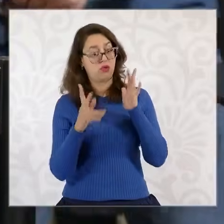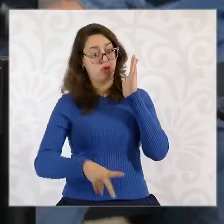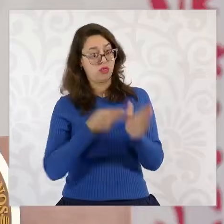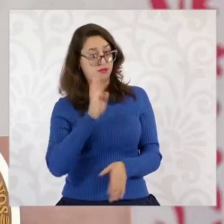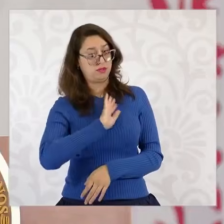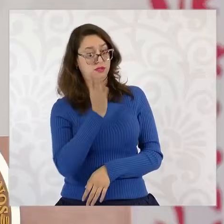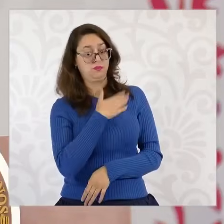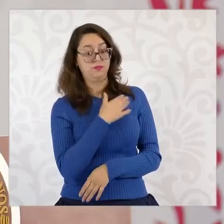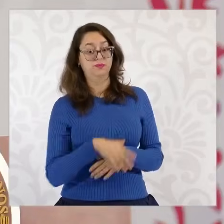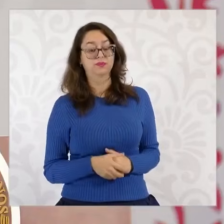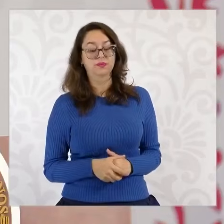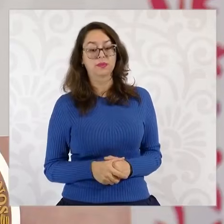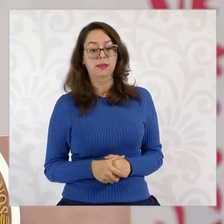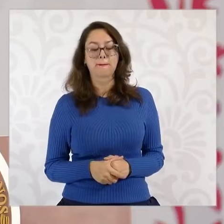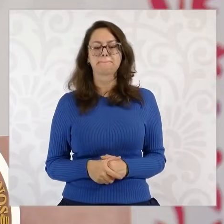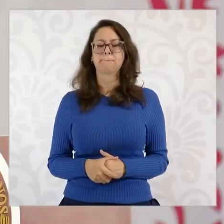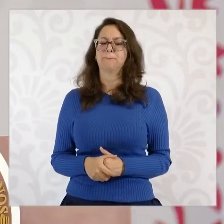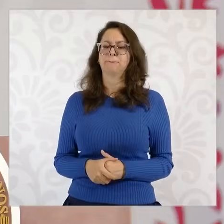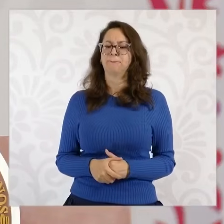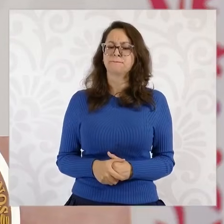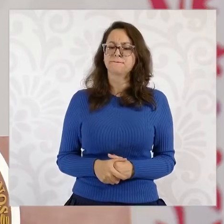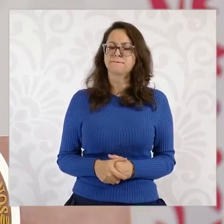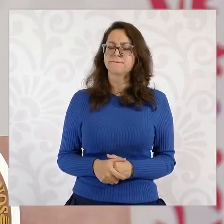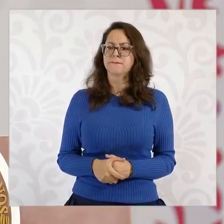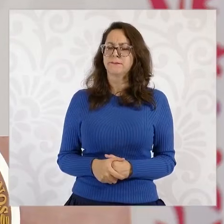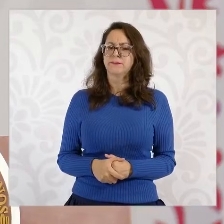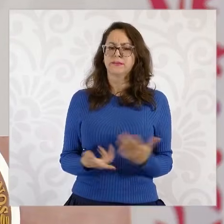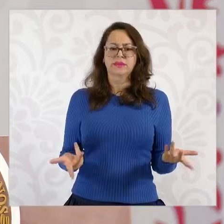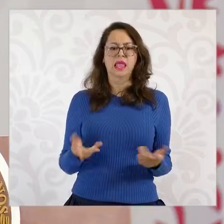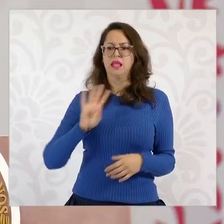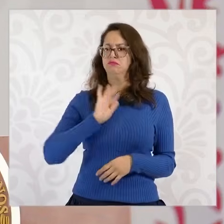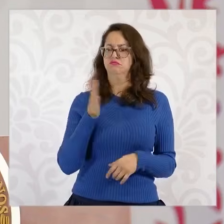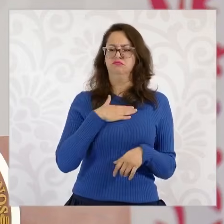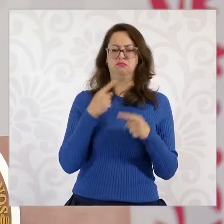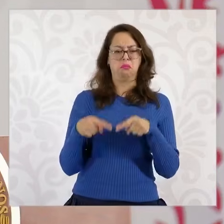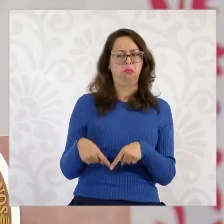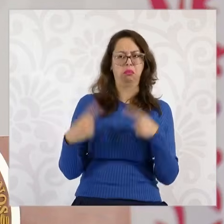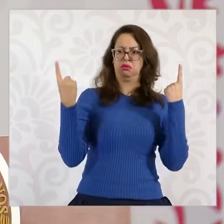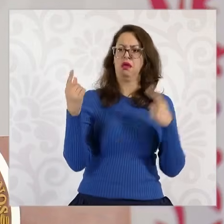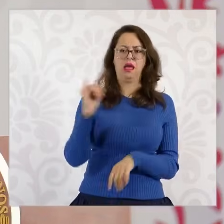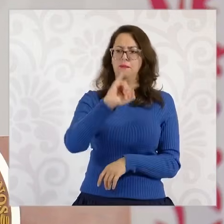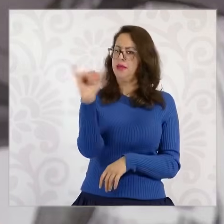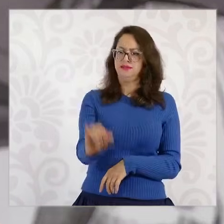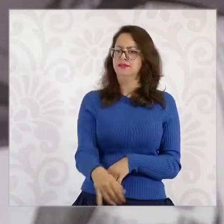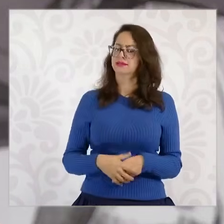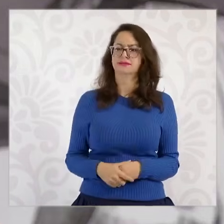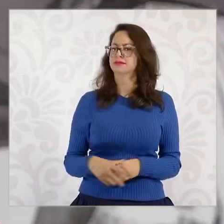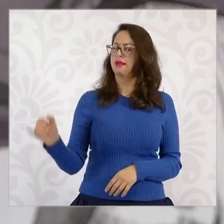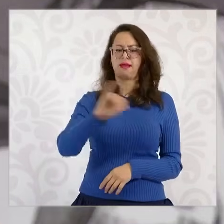España. Nunca se ha roto la relación diplomática con España. Nunca.